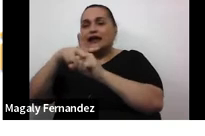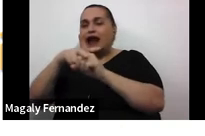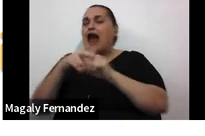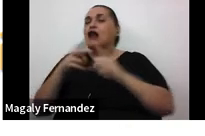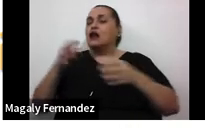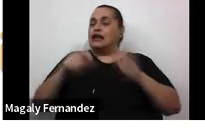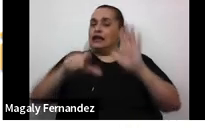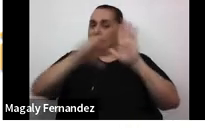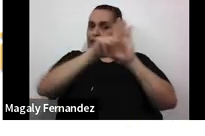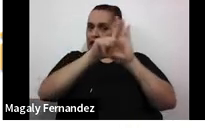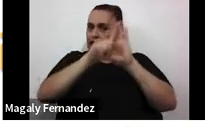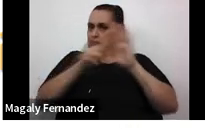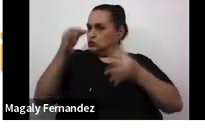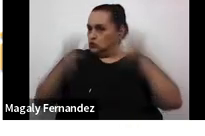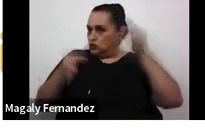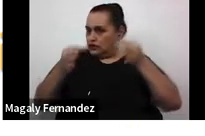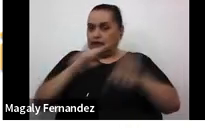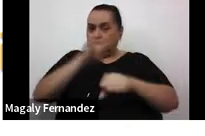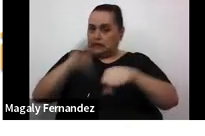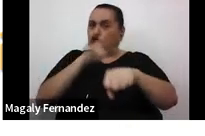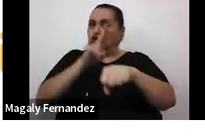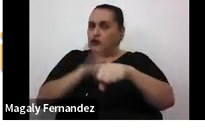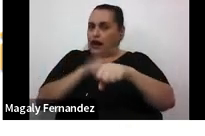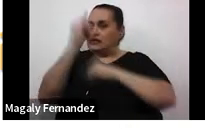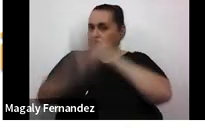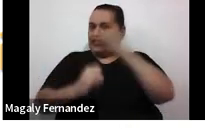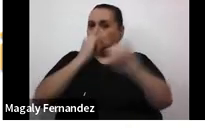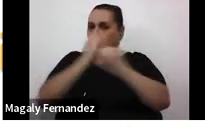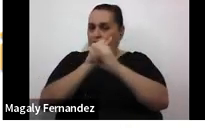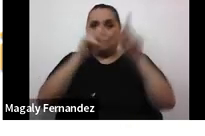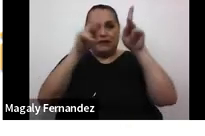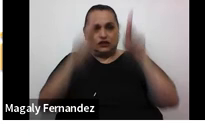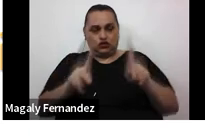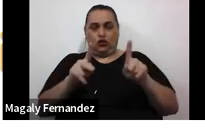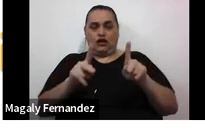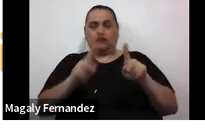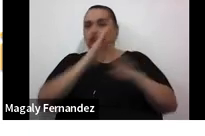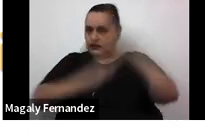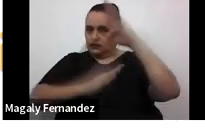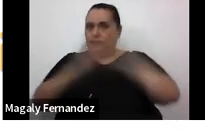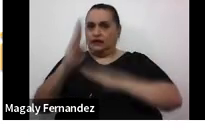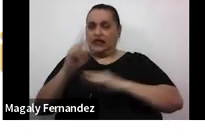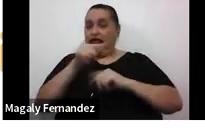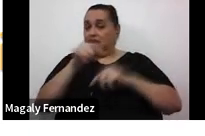e internacional sobre inclusión de personas con discapacidad esto es muy importante porque